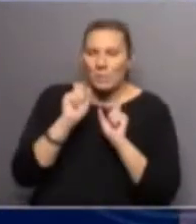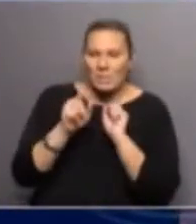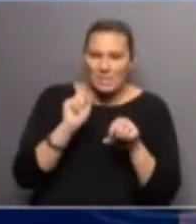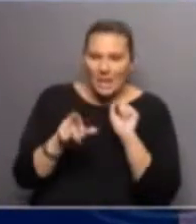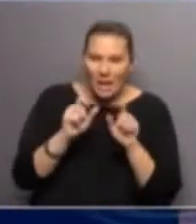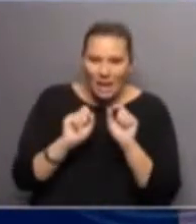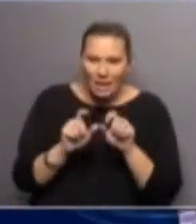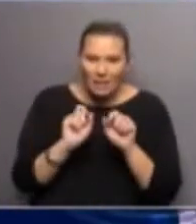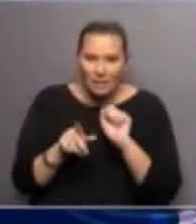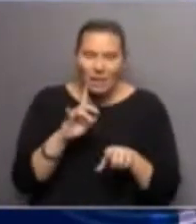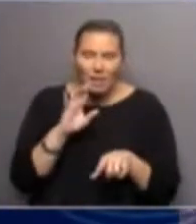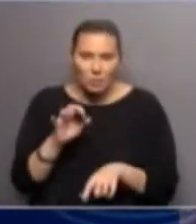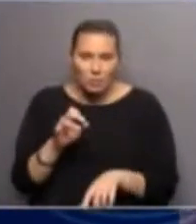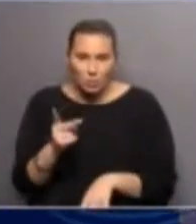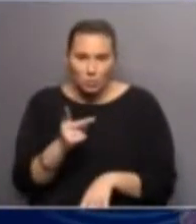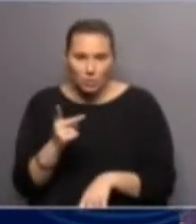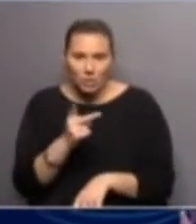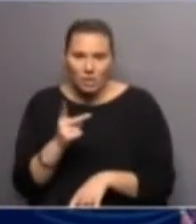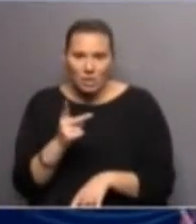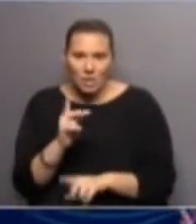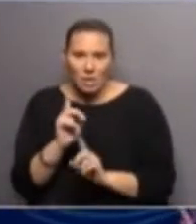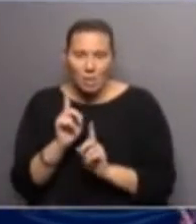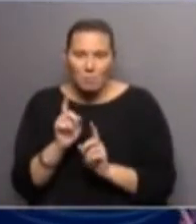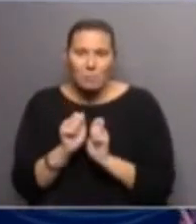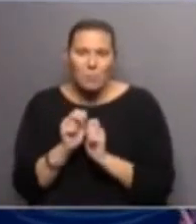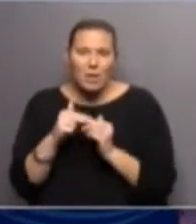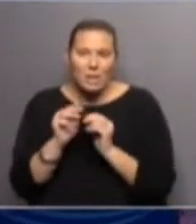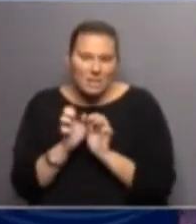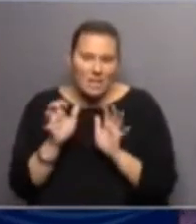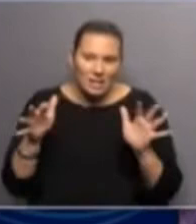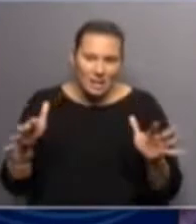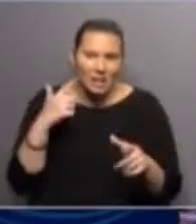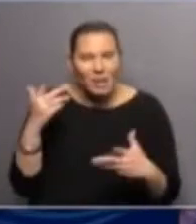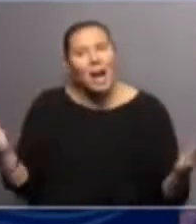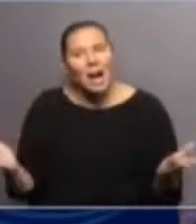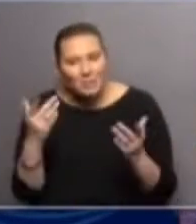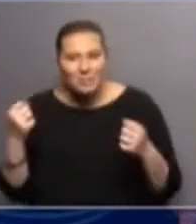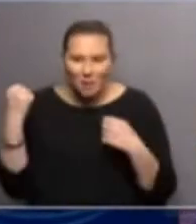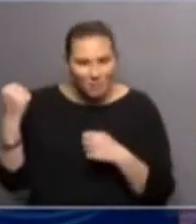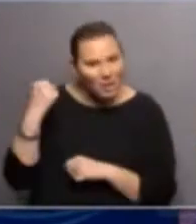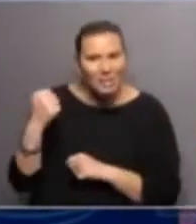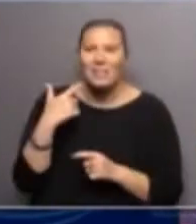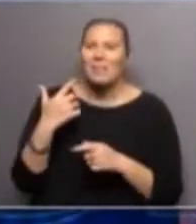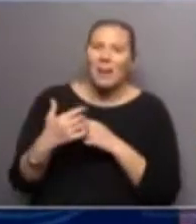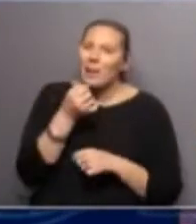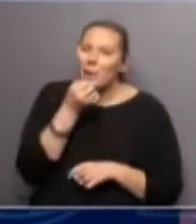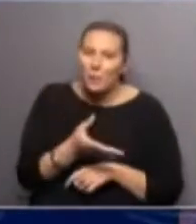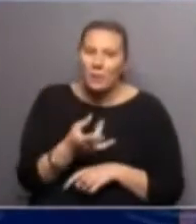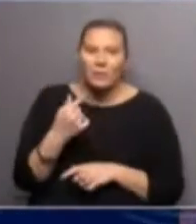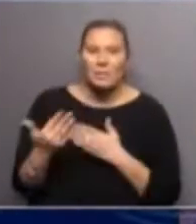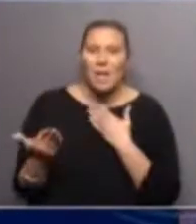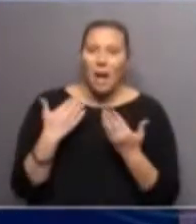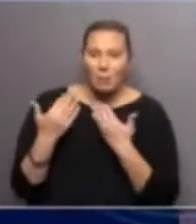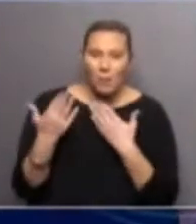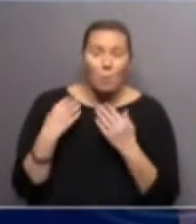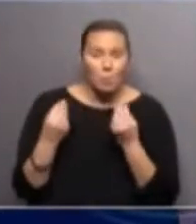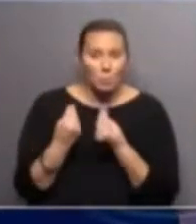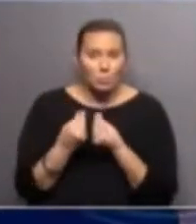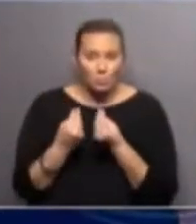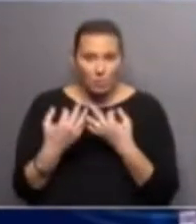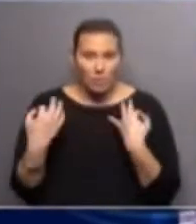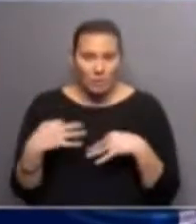con realmente sí, fue... Sí, vi que ustedes se habían comentado en las redes también, vamos arriba, no sé cuánto, sí, qué sí. Bueno.